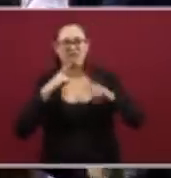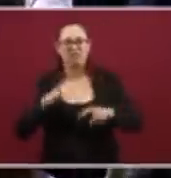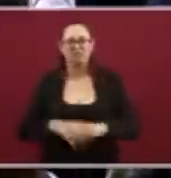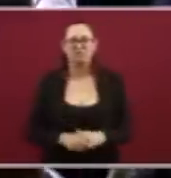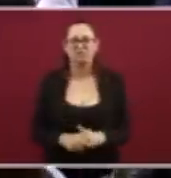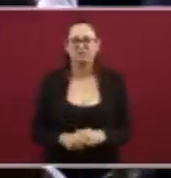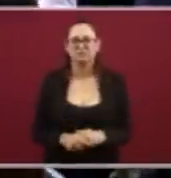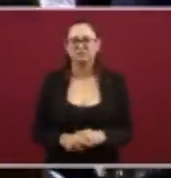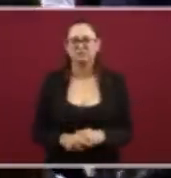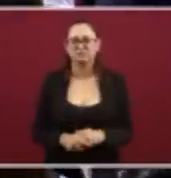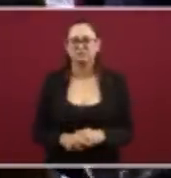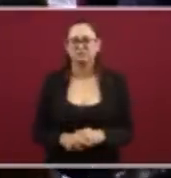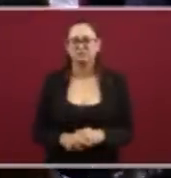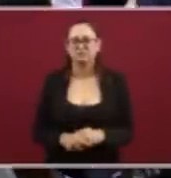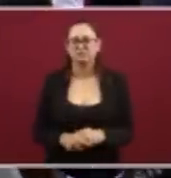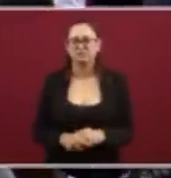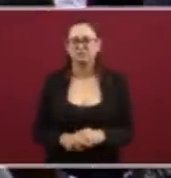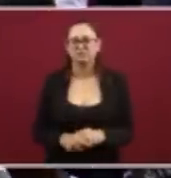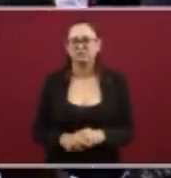presidente